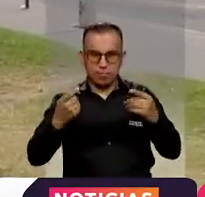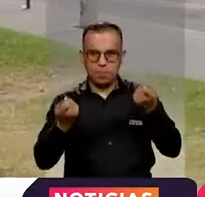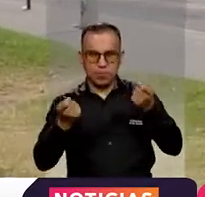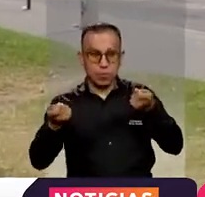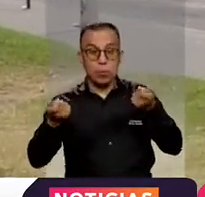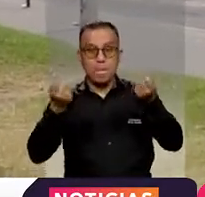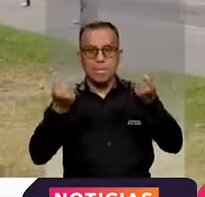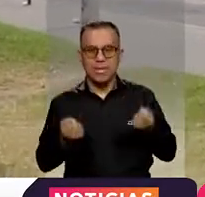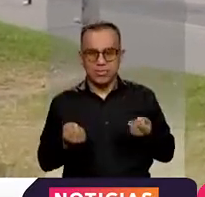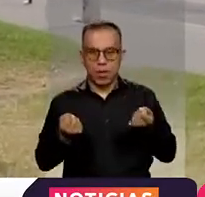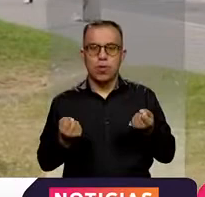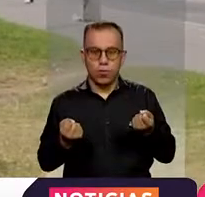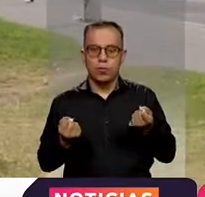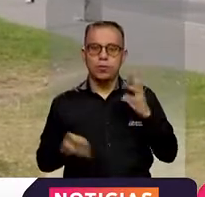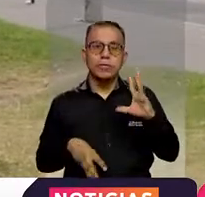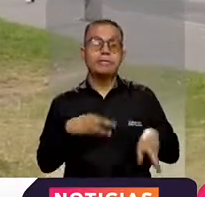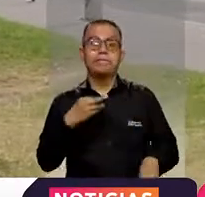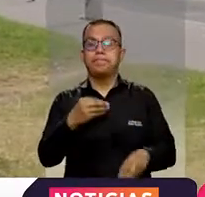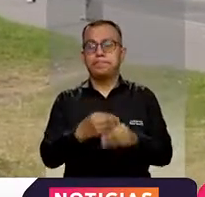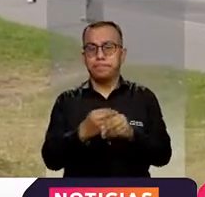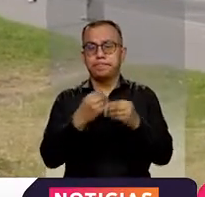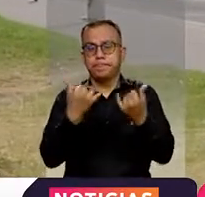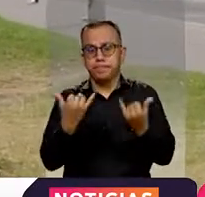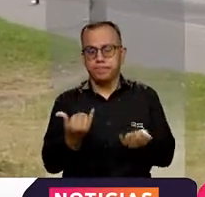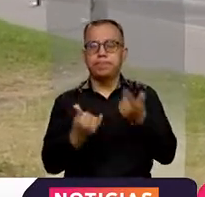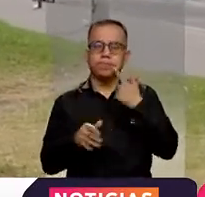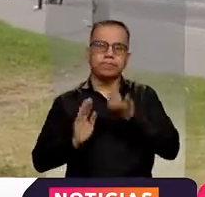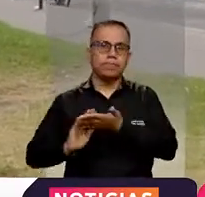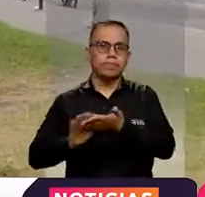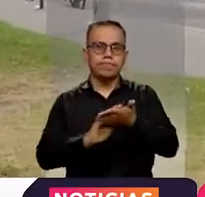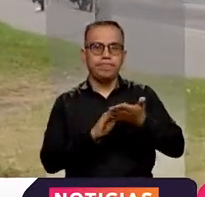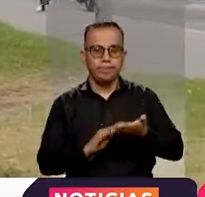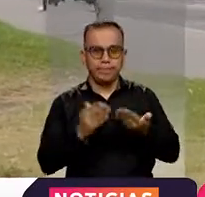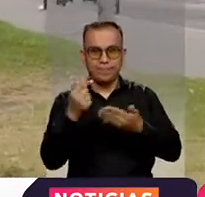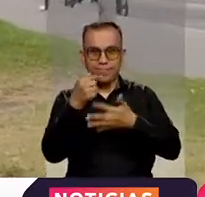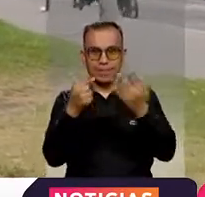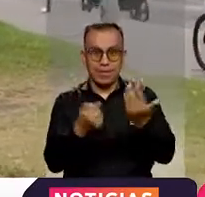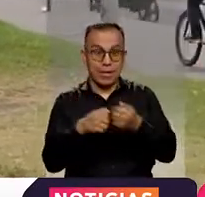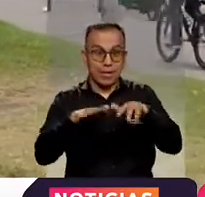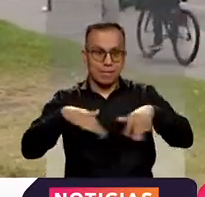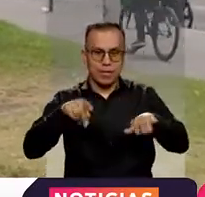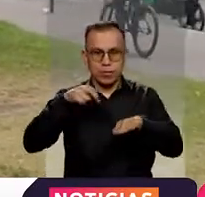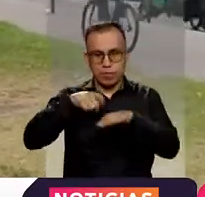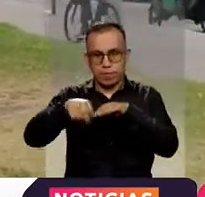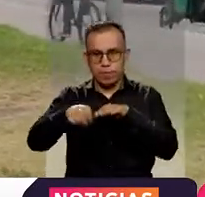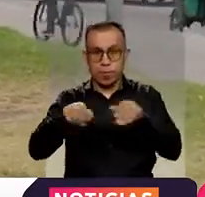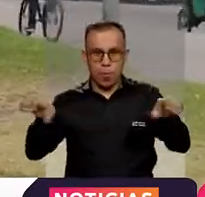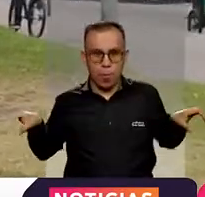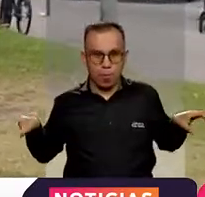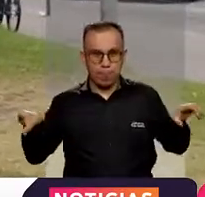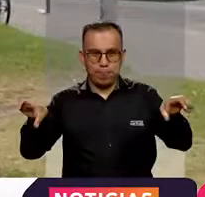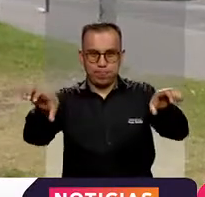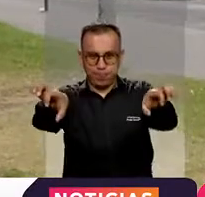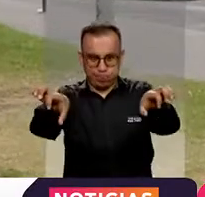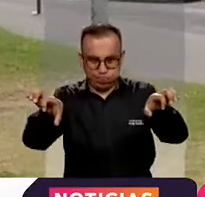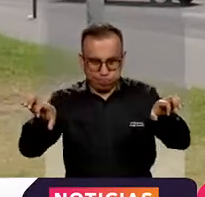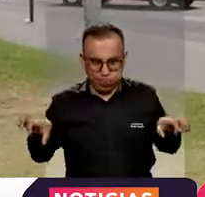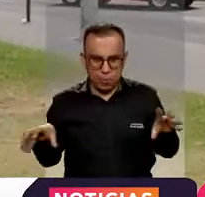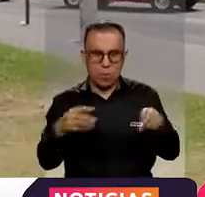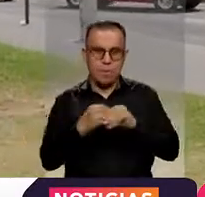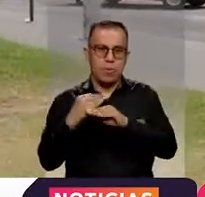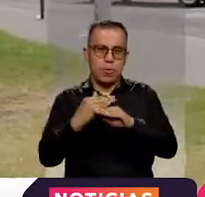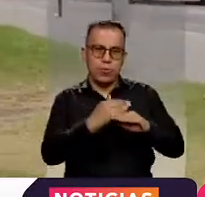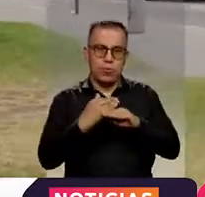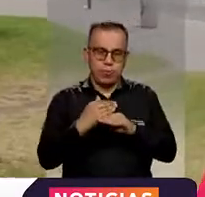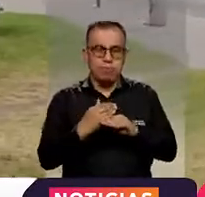un poco esto. Y adicionalmente, realizamos la reparación de los senderos peatonales, incluyendo barandas de protección